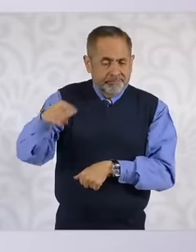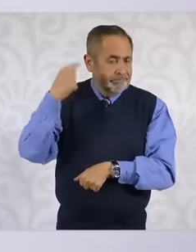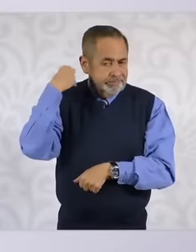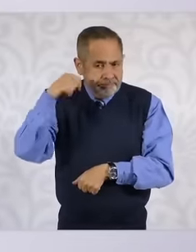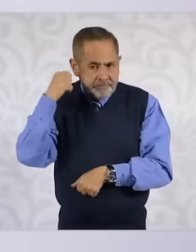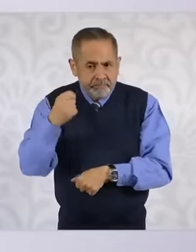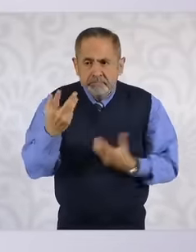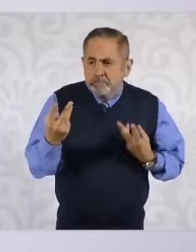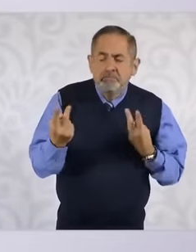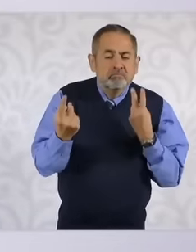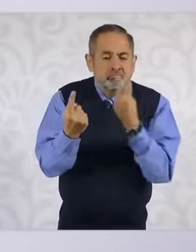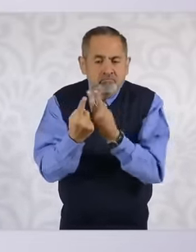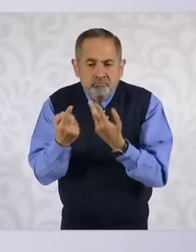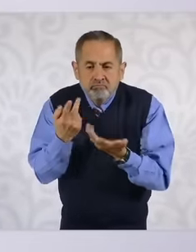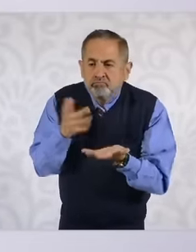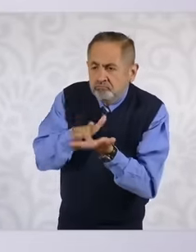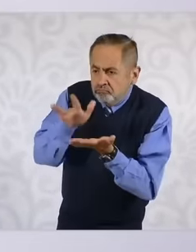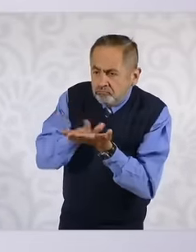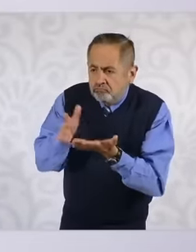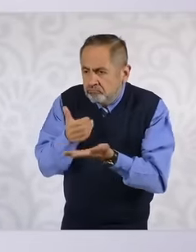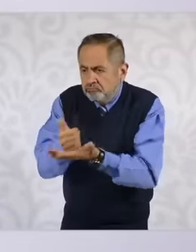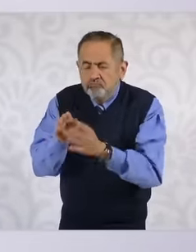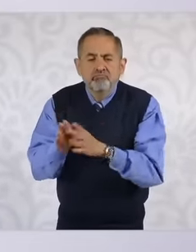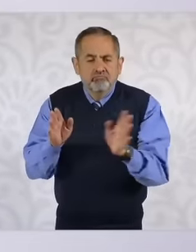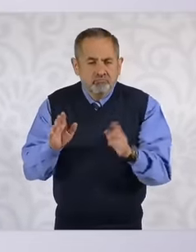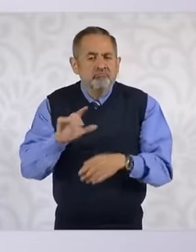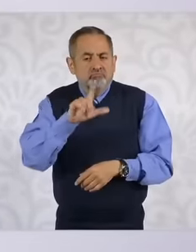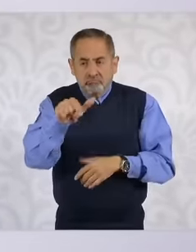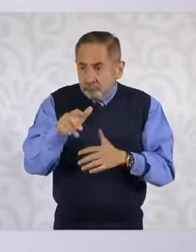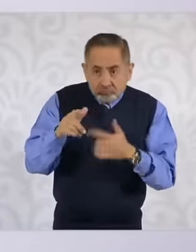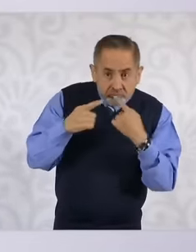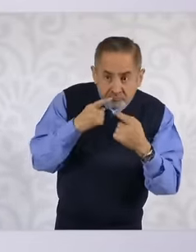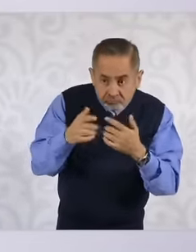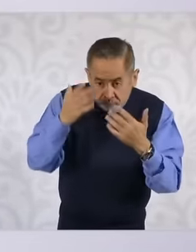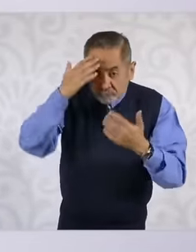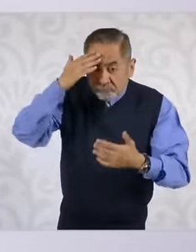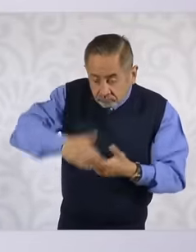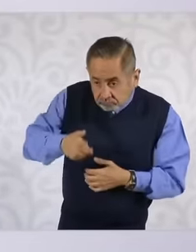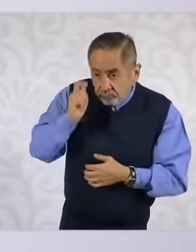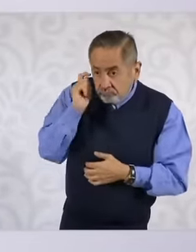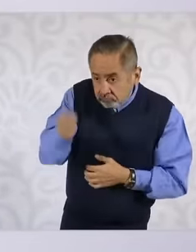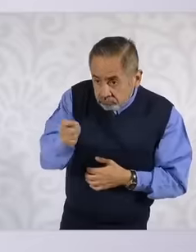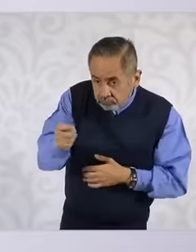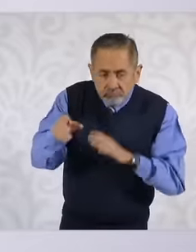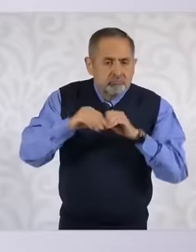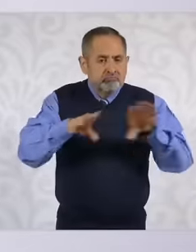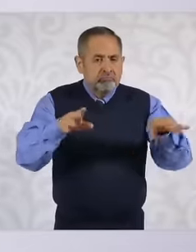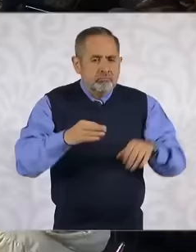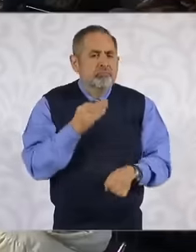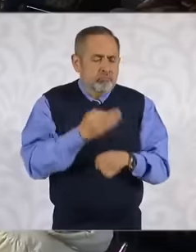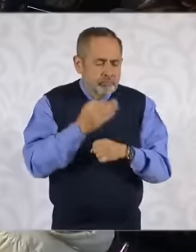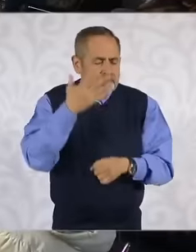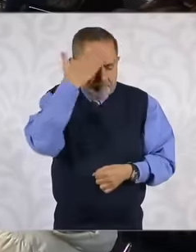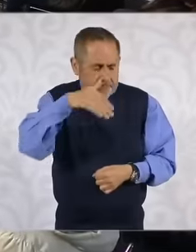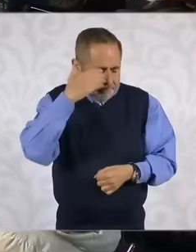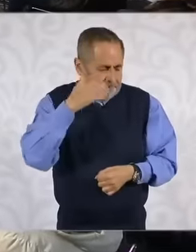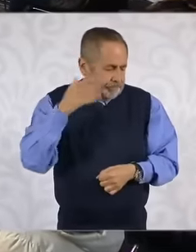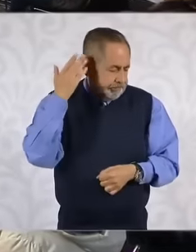apoyar en lo que se requiera, y ya podemos después, una vez que conozcamos con más detalle, no es que no conozcamos lo que ocurrió,